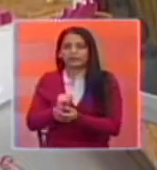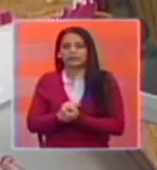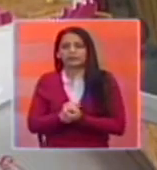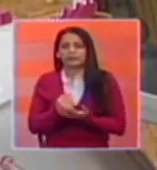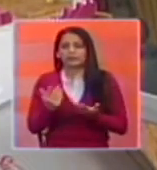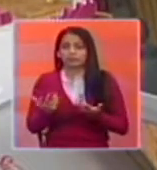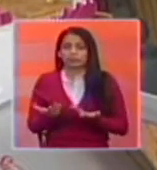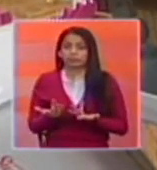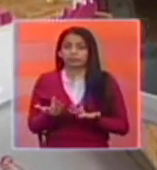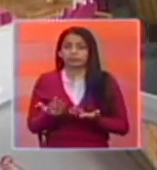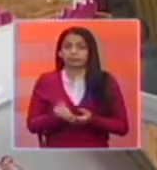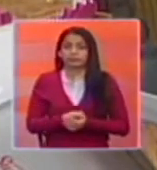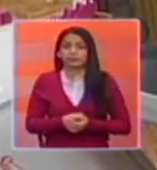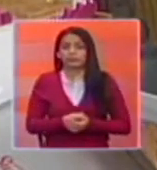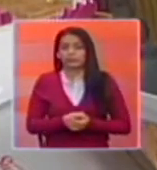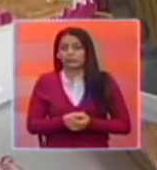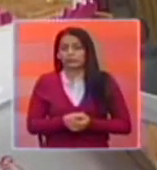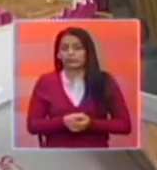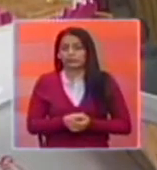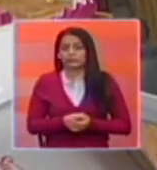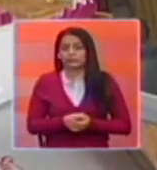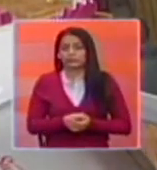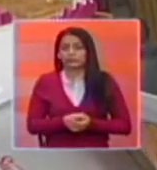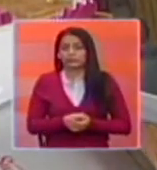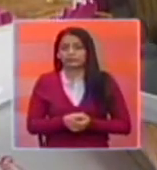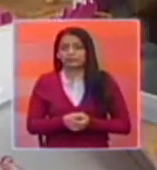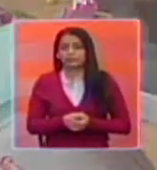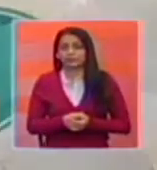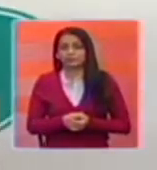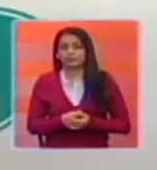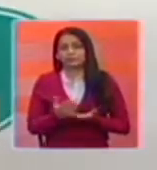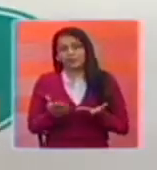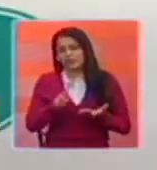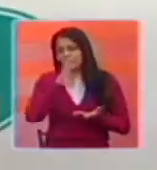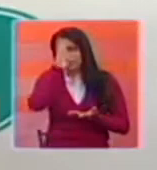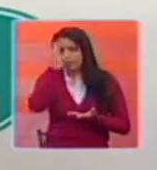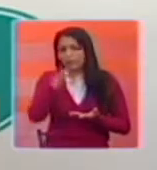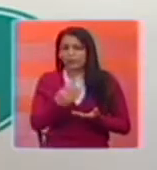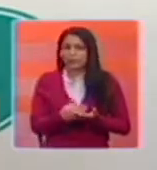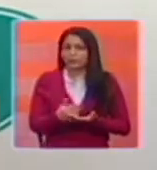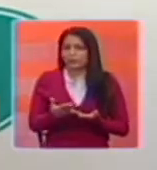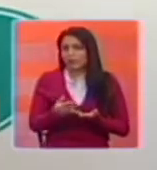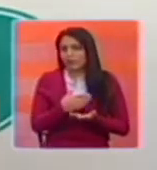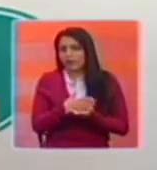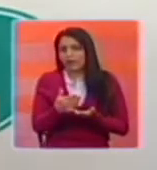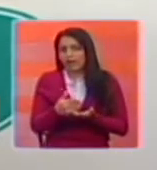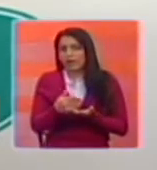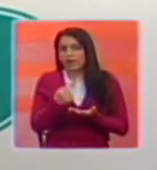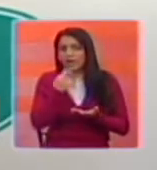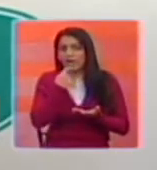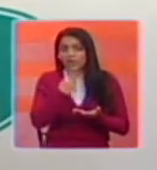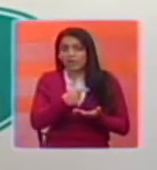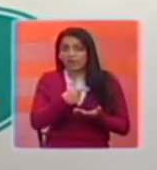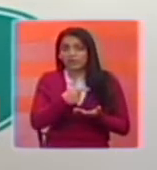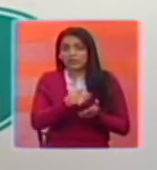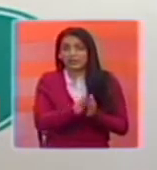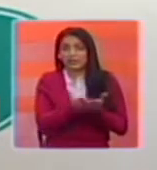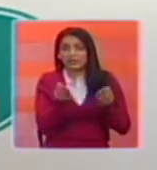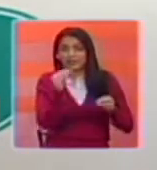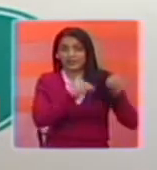una receta, antes de decir cómo se mezcla la harina con la margarina o lo que sea, te dicen precalentar el horno